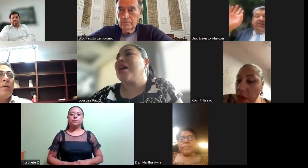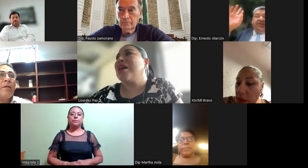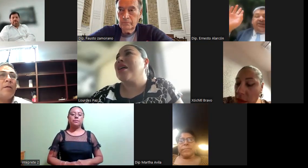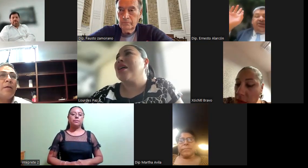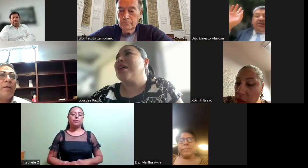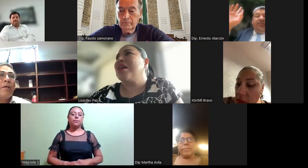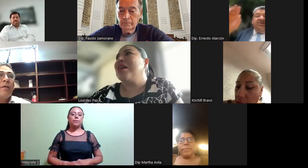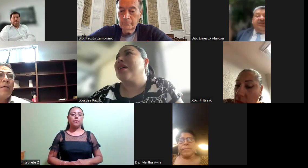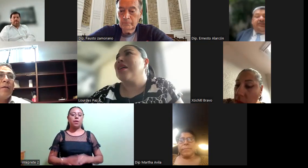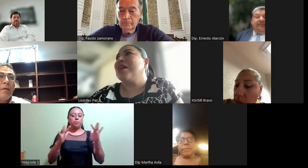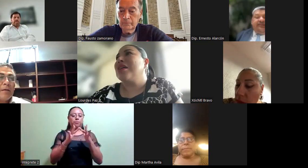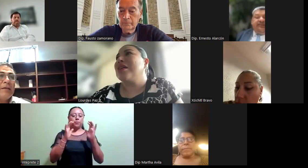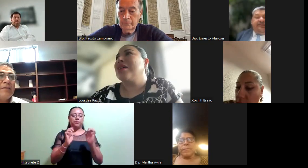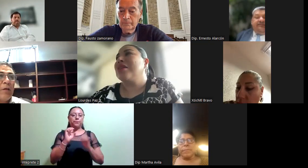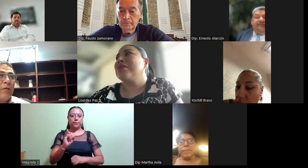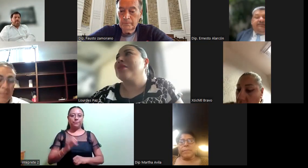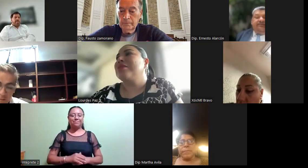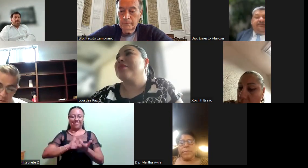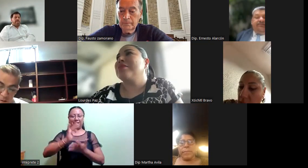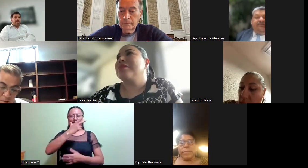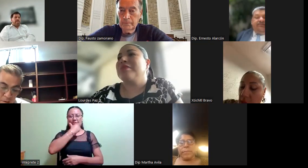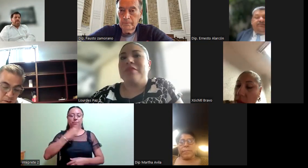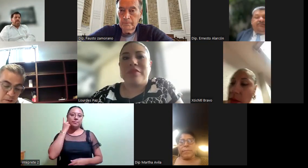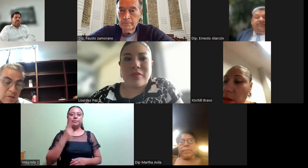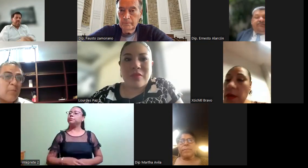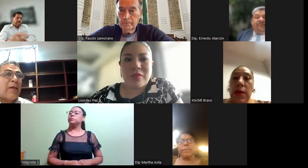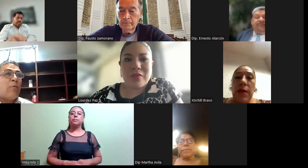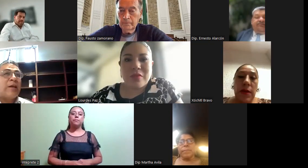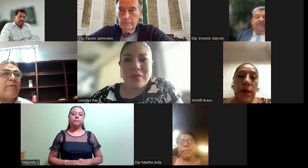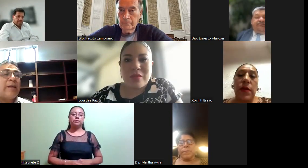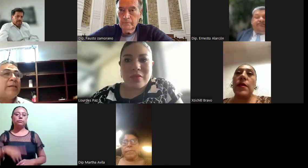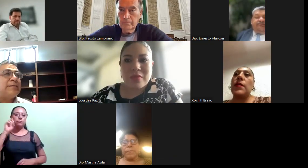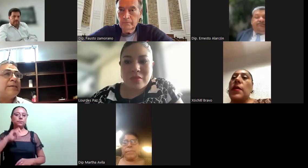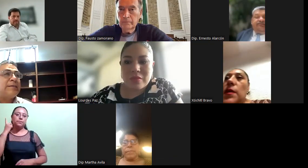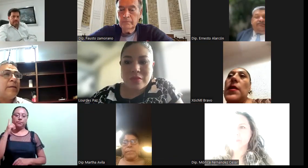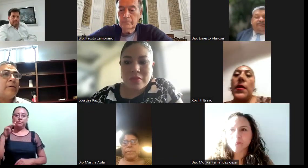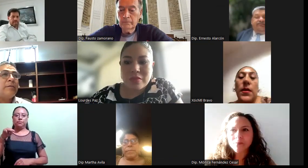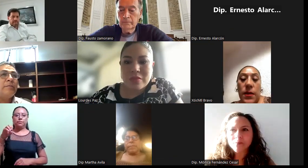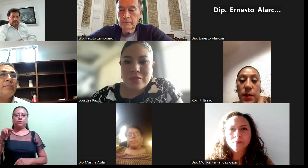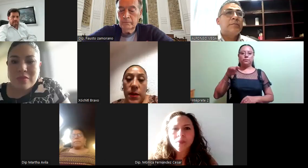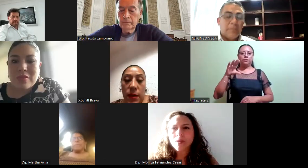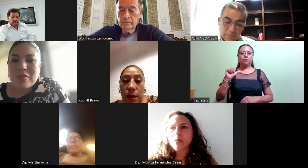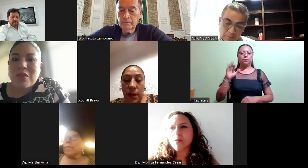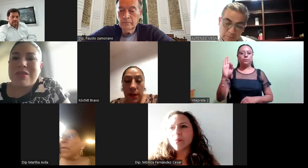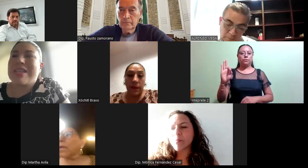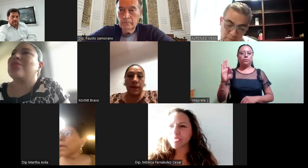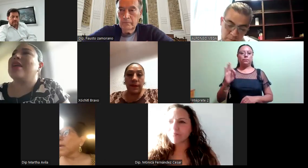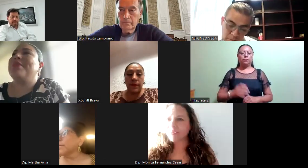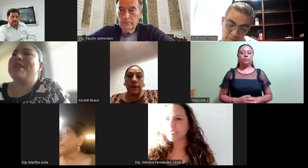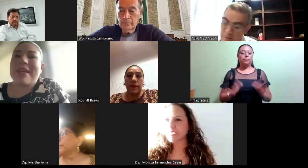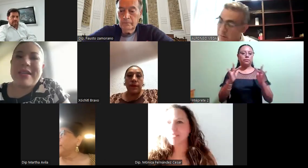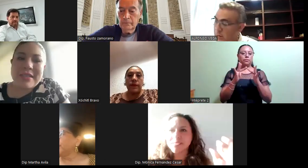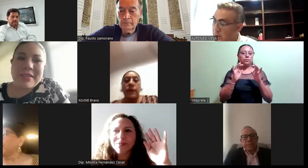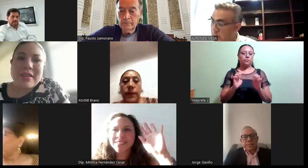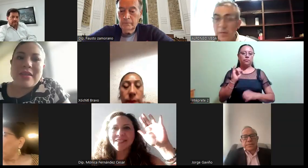Ernesto Alarcón, presente. Gracias, diputado. Diputada Mónica Fernández César. Mónica